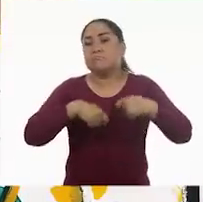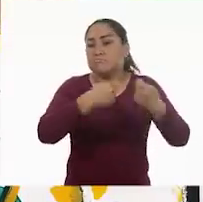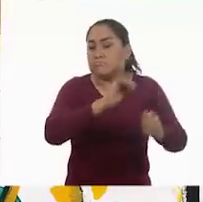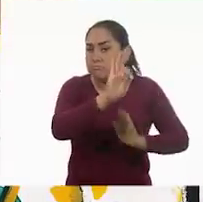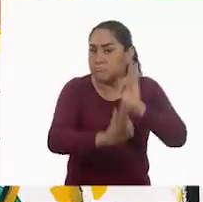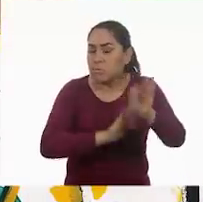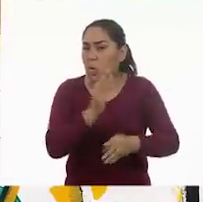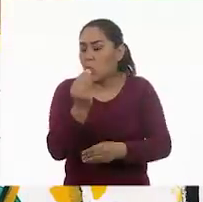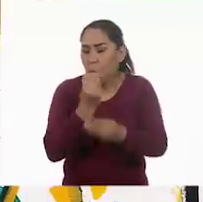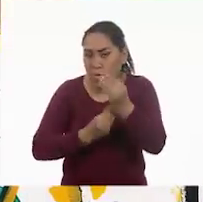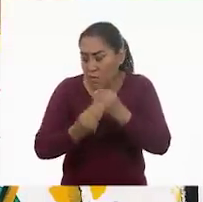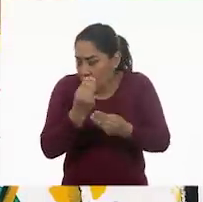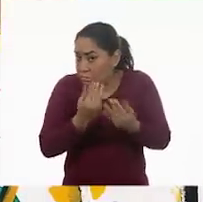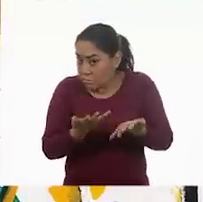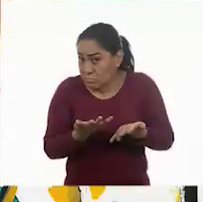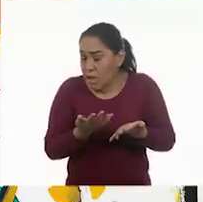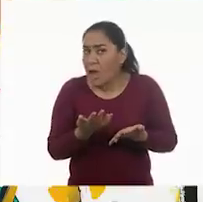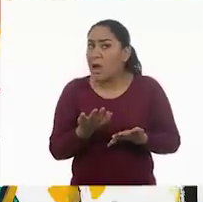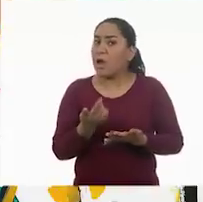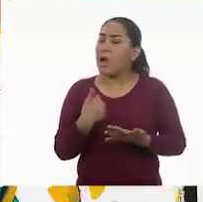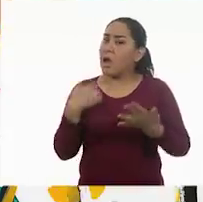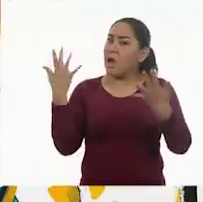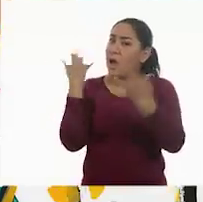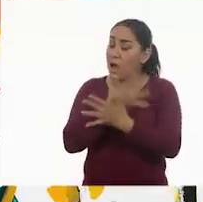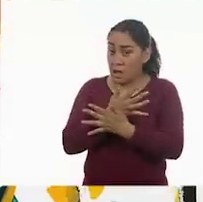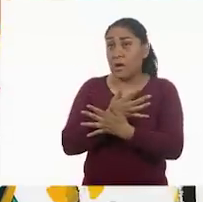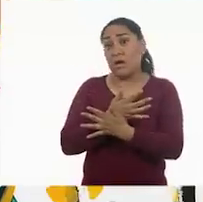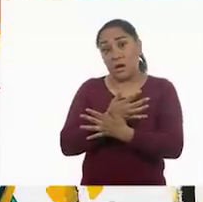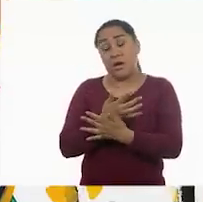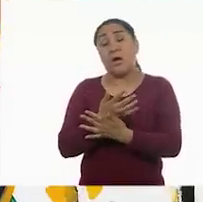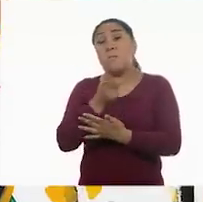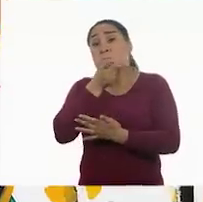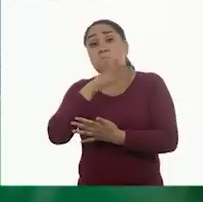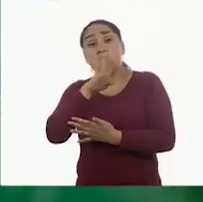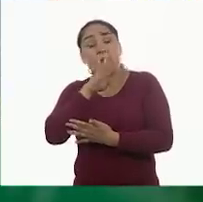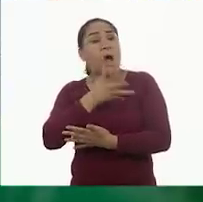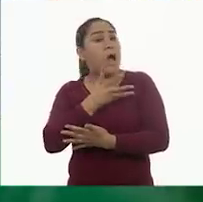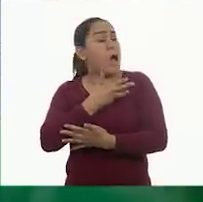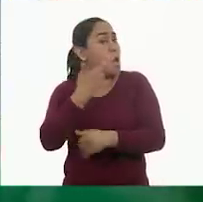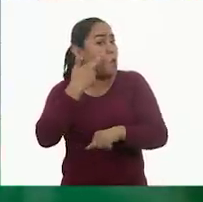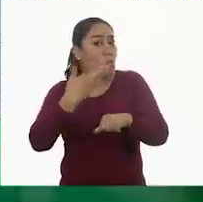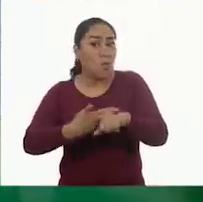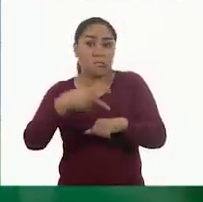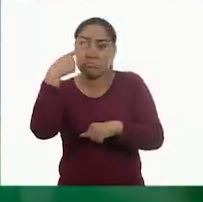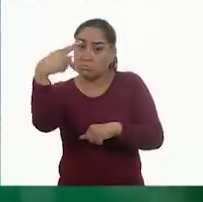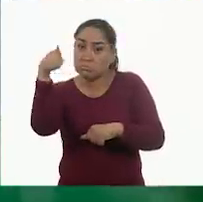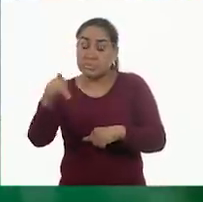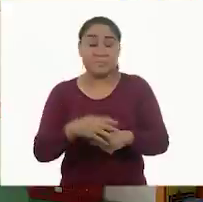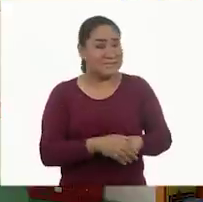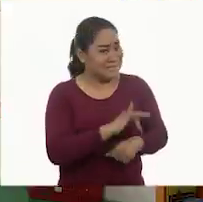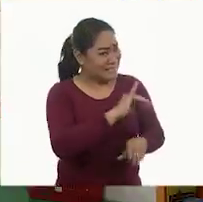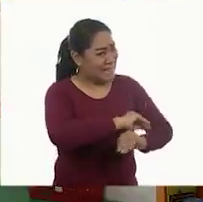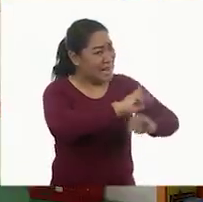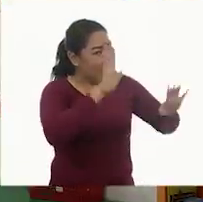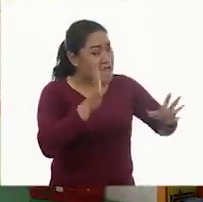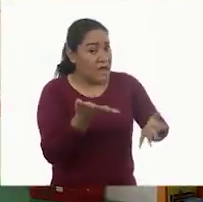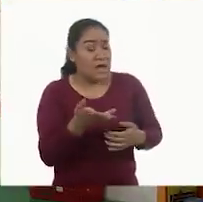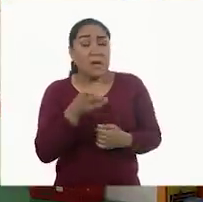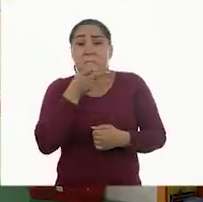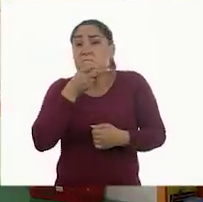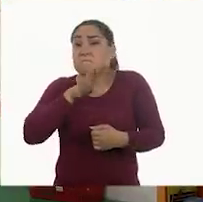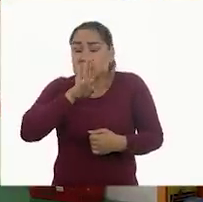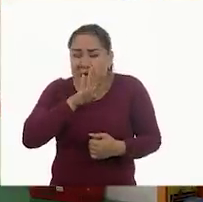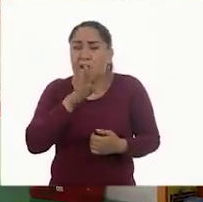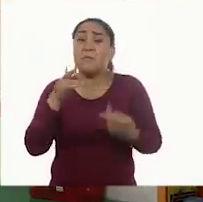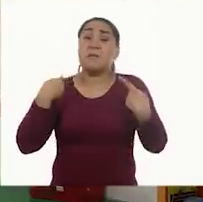comida. Nunca había pensado que nuestros papás tienen todas esas responsabilidades. Sí, por supuesto, nuestros papás, y hay que recordar, y